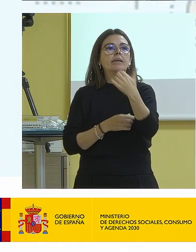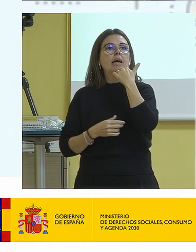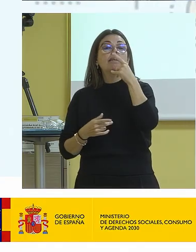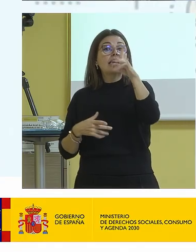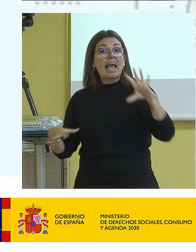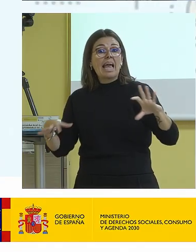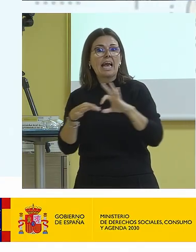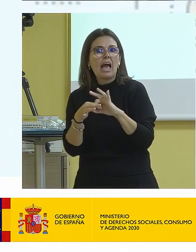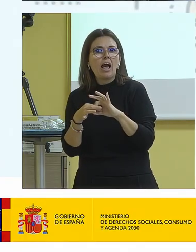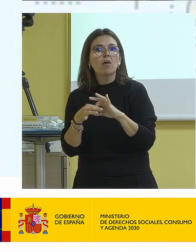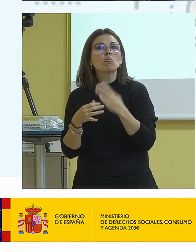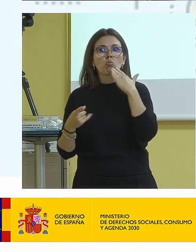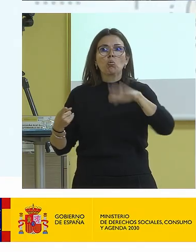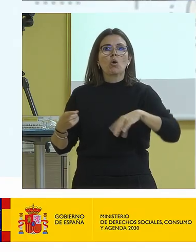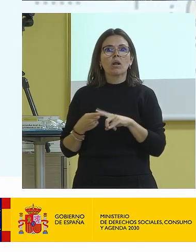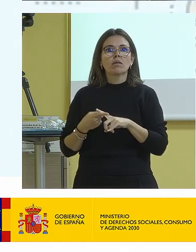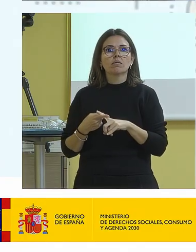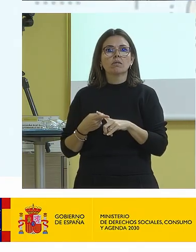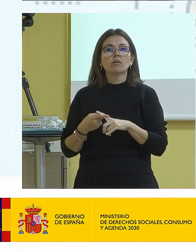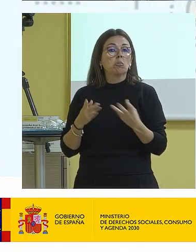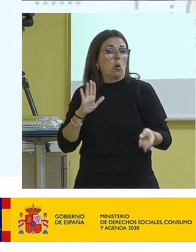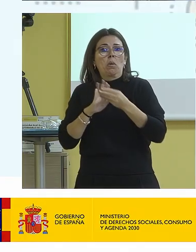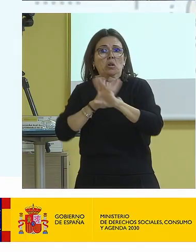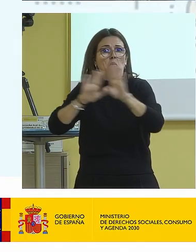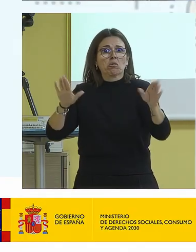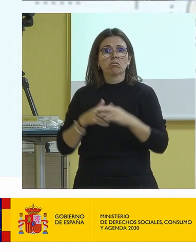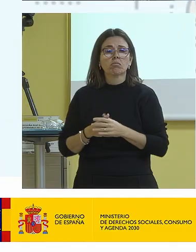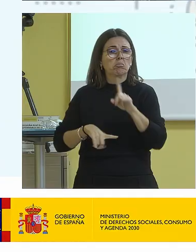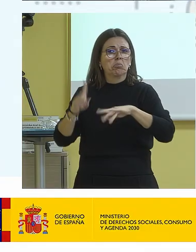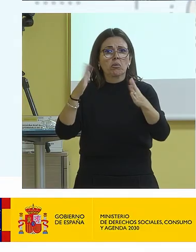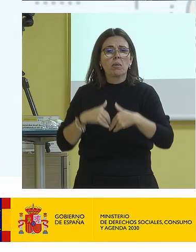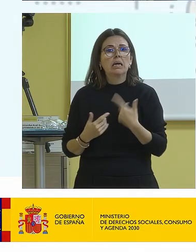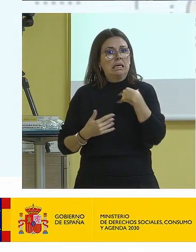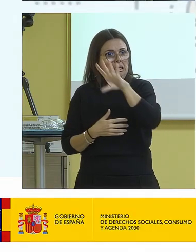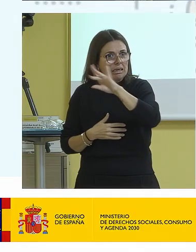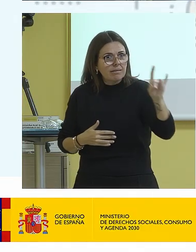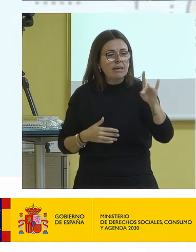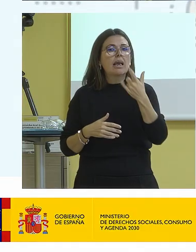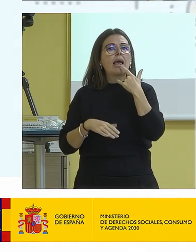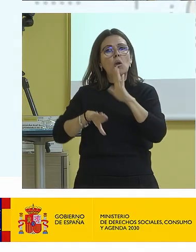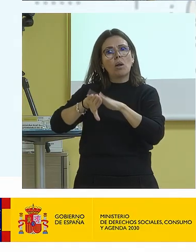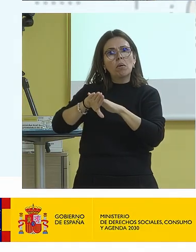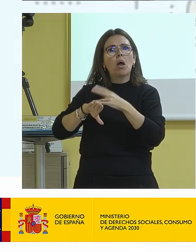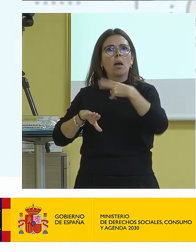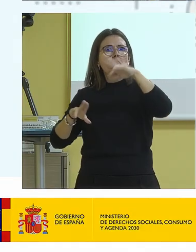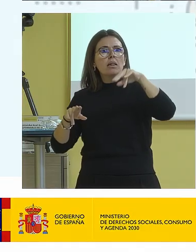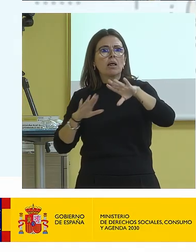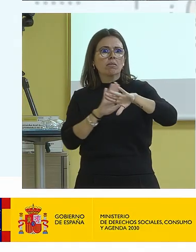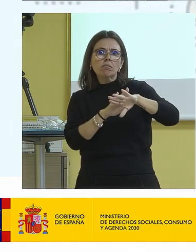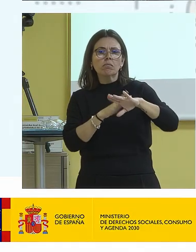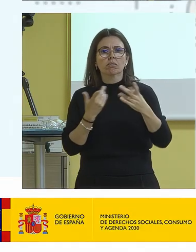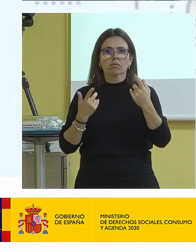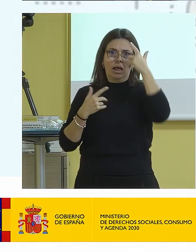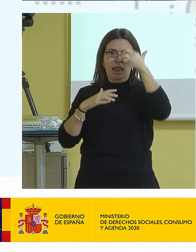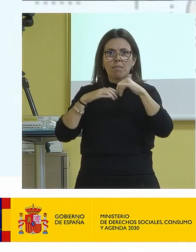o encaja, pues mola. Y si encaja, pues lo metemos. Ya está. Entonces, que sí, que hay gente hemisférica derecha que pinta y gente que es hemisférica izquierda. Si es que